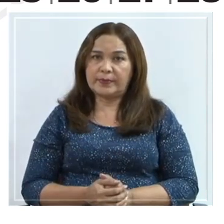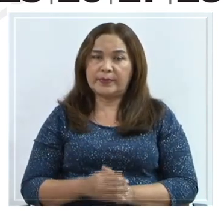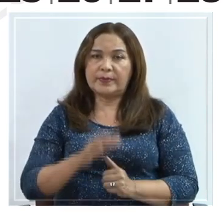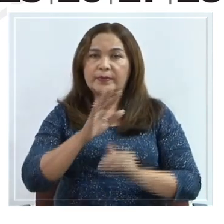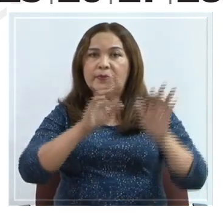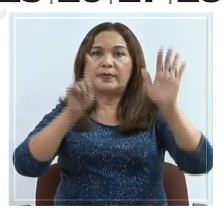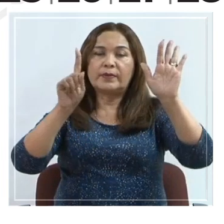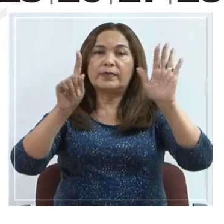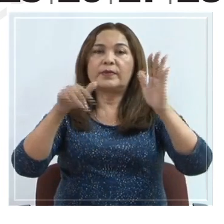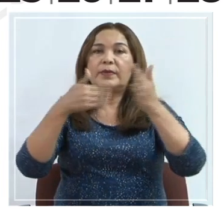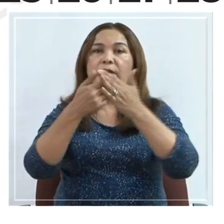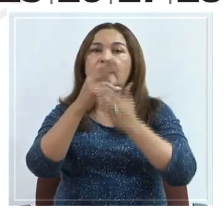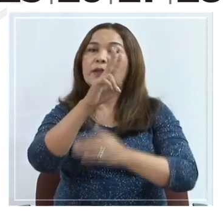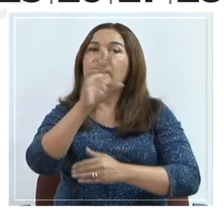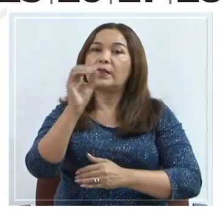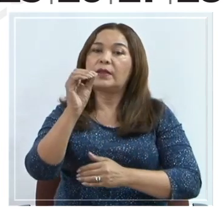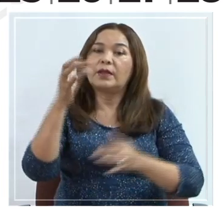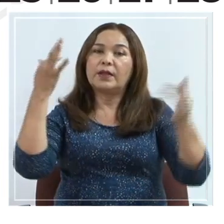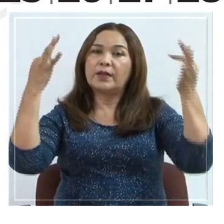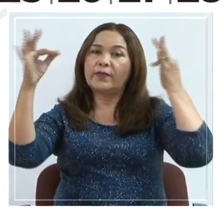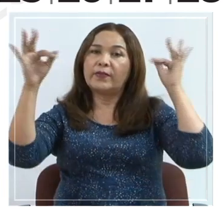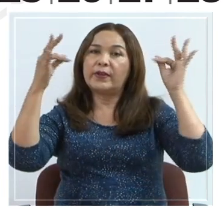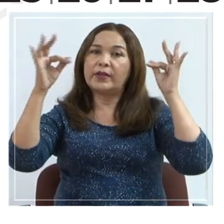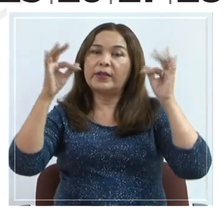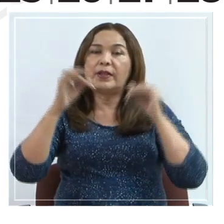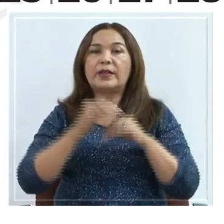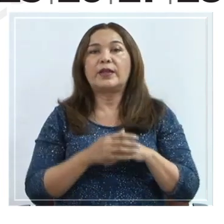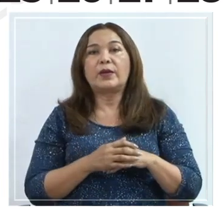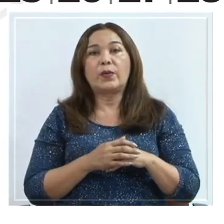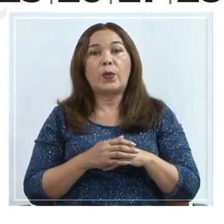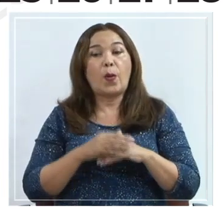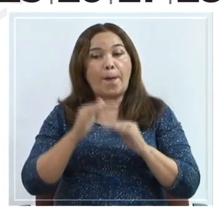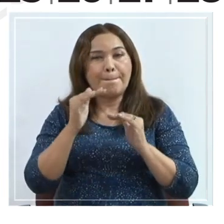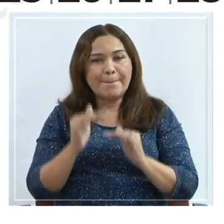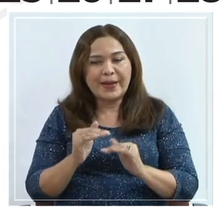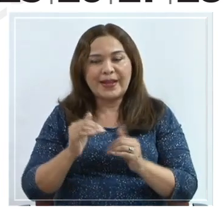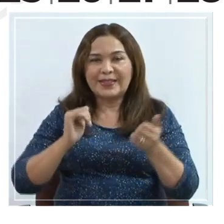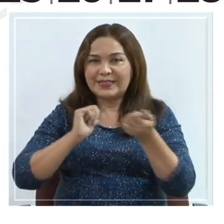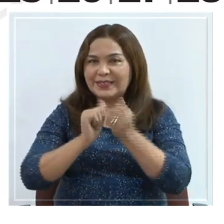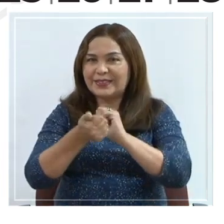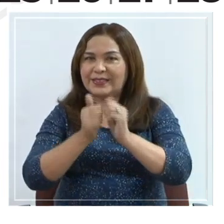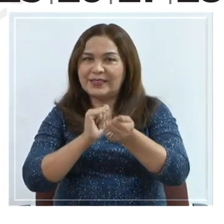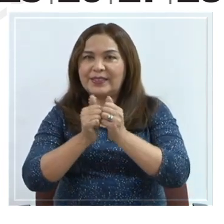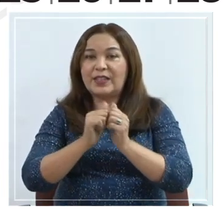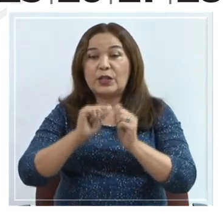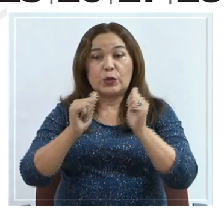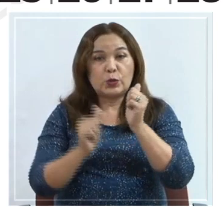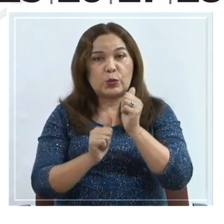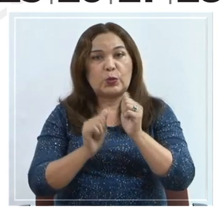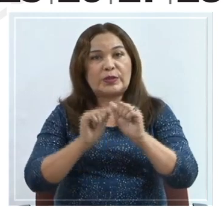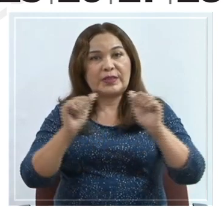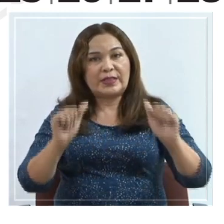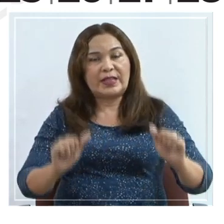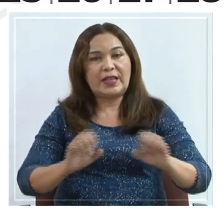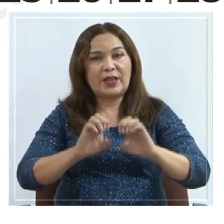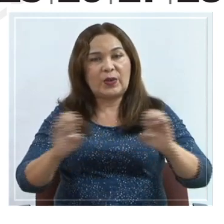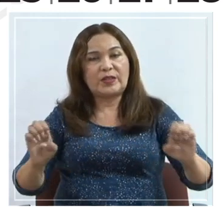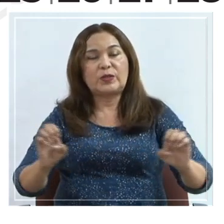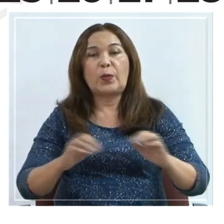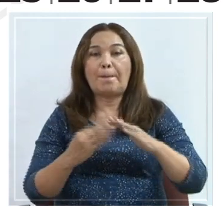del 16 al 20 festivales del mini atletismo y atletismo por el subsistema de educación